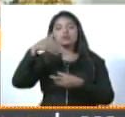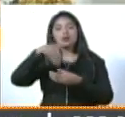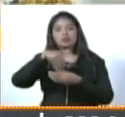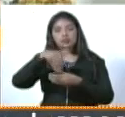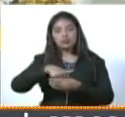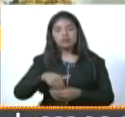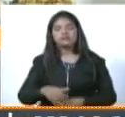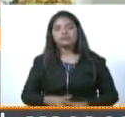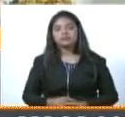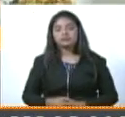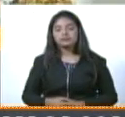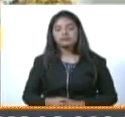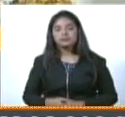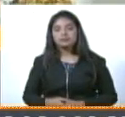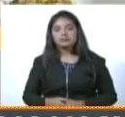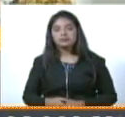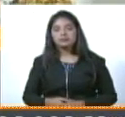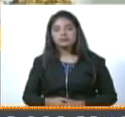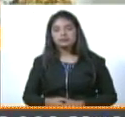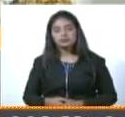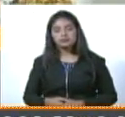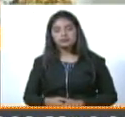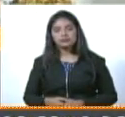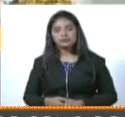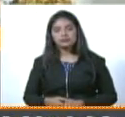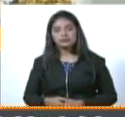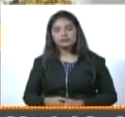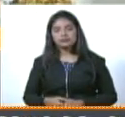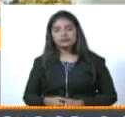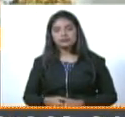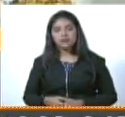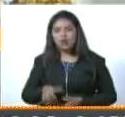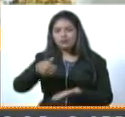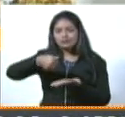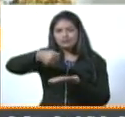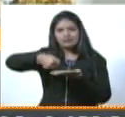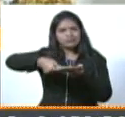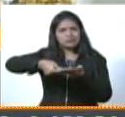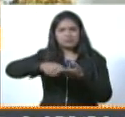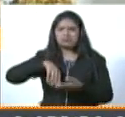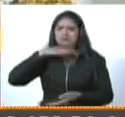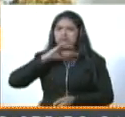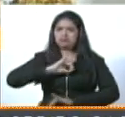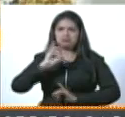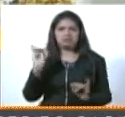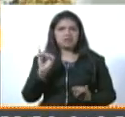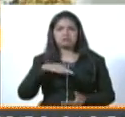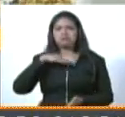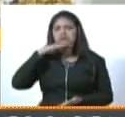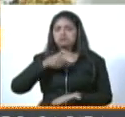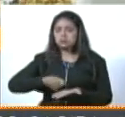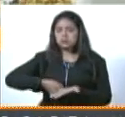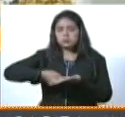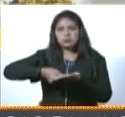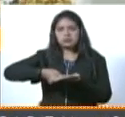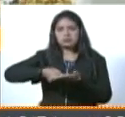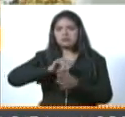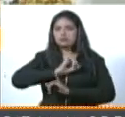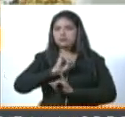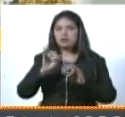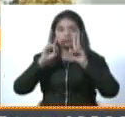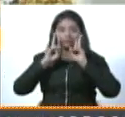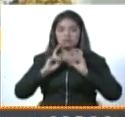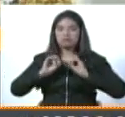como digo, no con la autenticación biométrica es más que garantía para la pulcritud